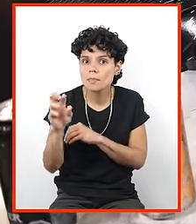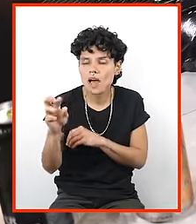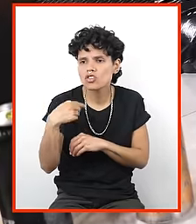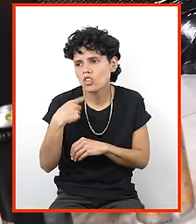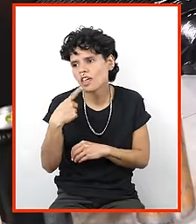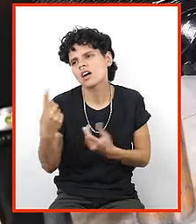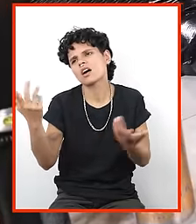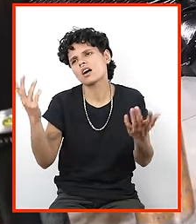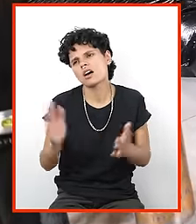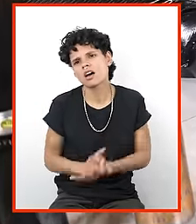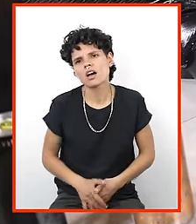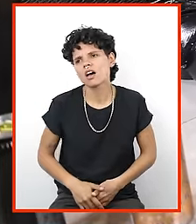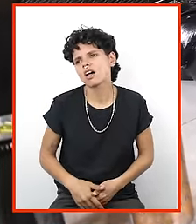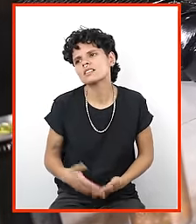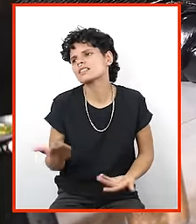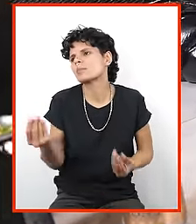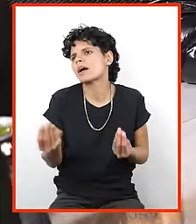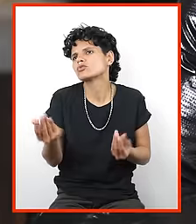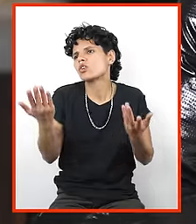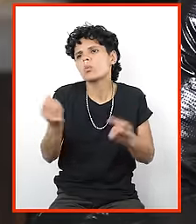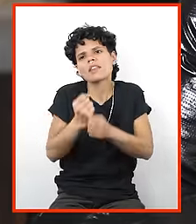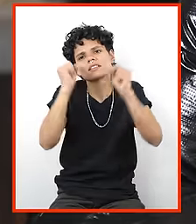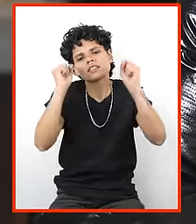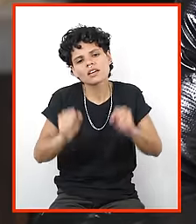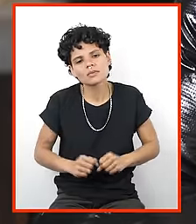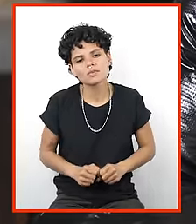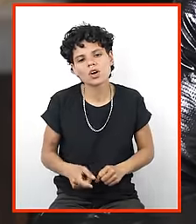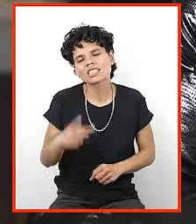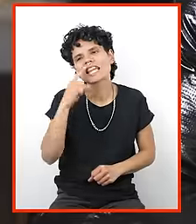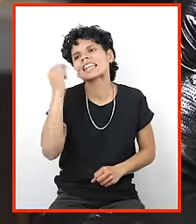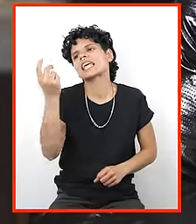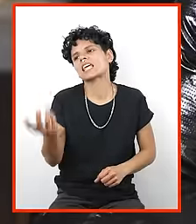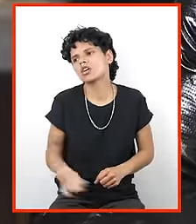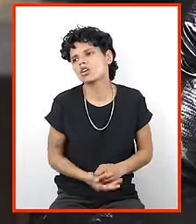también. Le dije, oiga tío, pero ya, ¿qué pasó? Y me dijo...